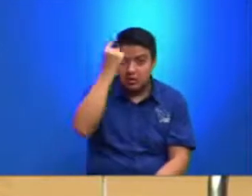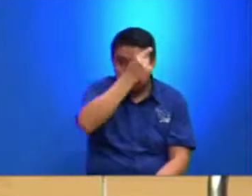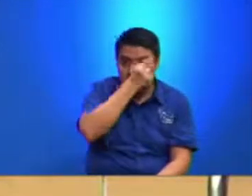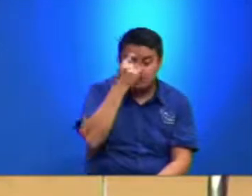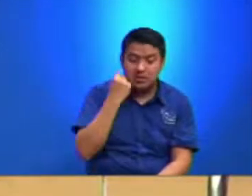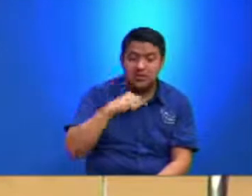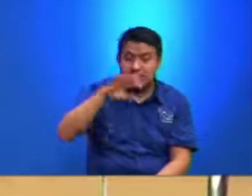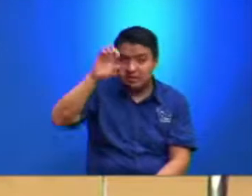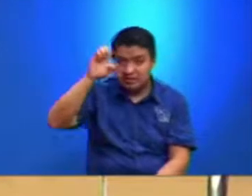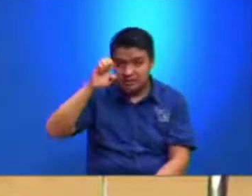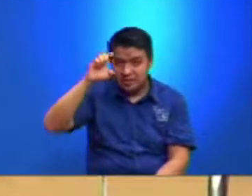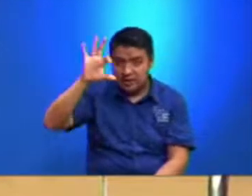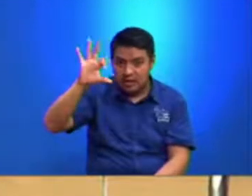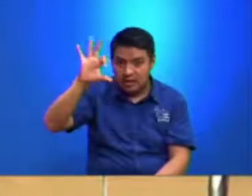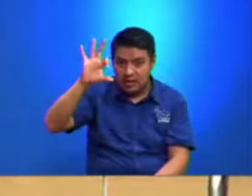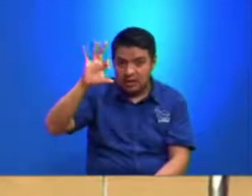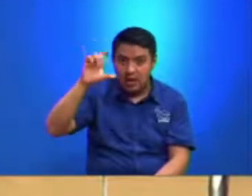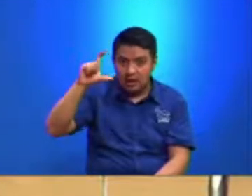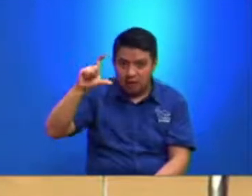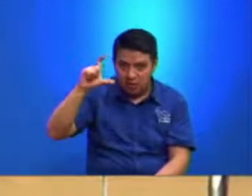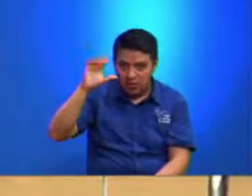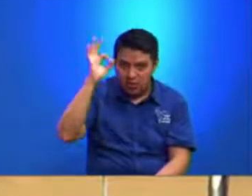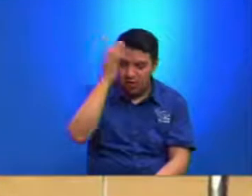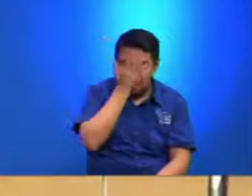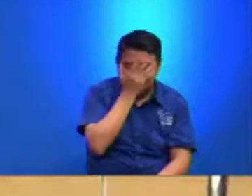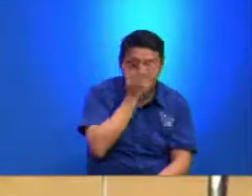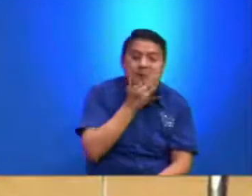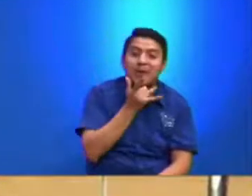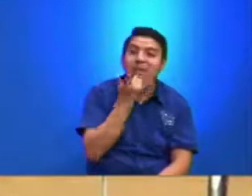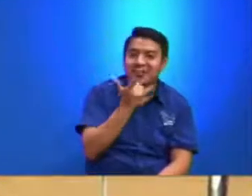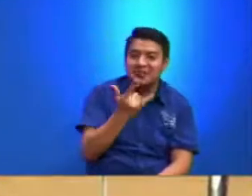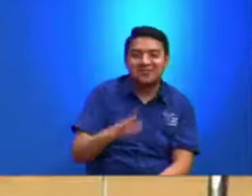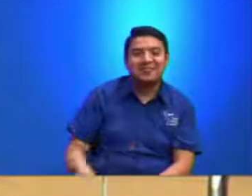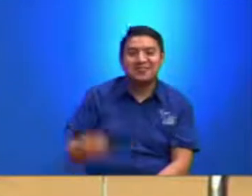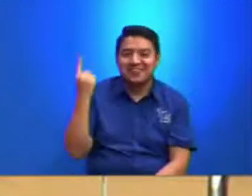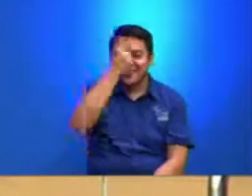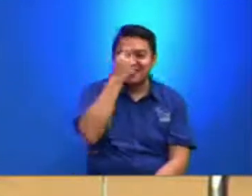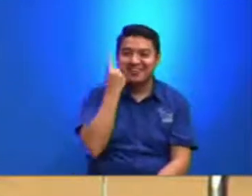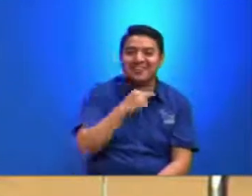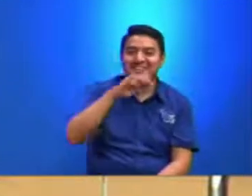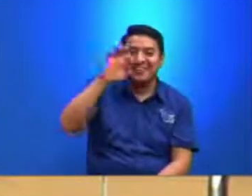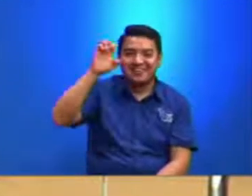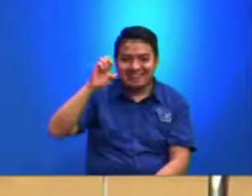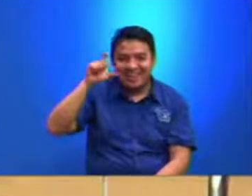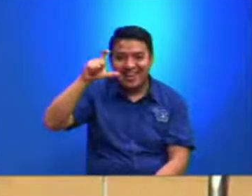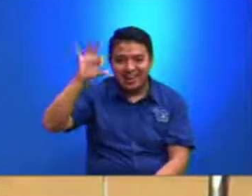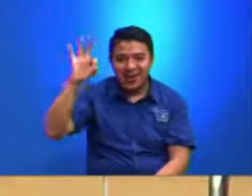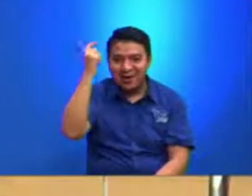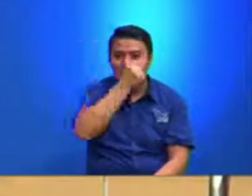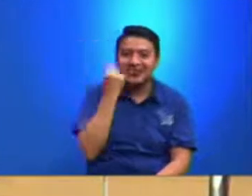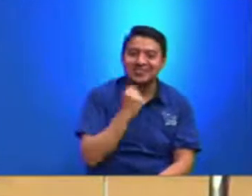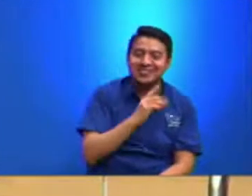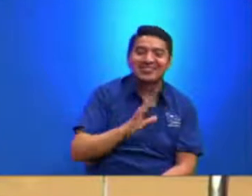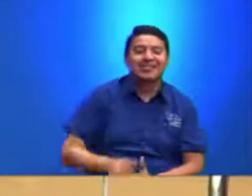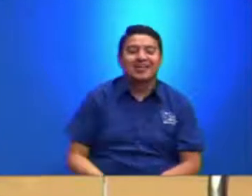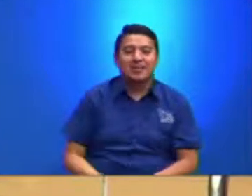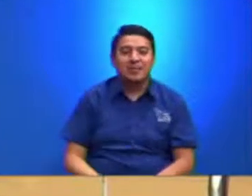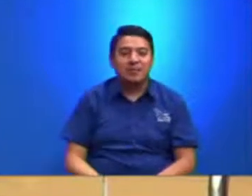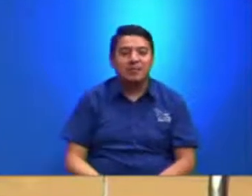en el Salmo 119. Oh, cuánto amo tu ley, cuánto amo tu ley. Como dice el libro de los